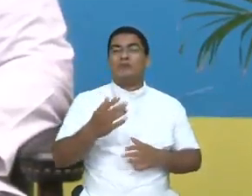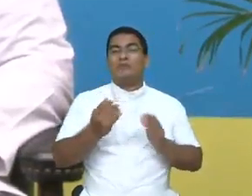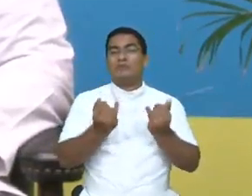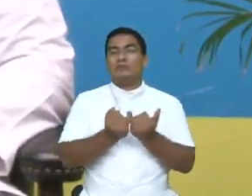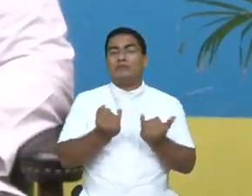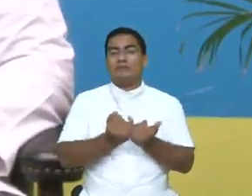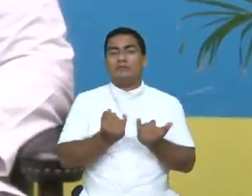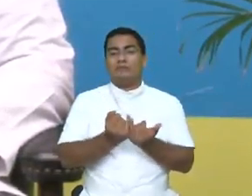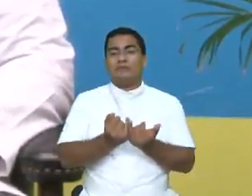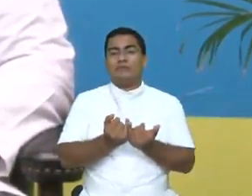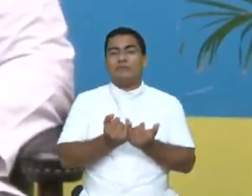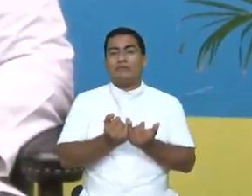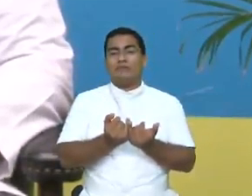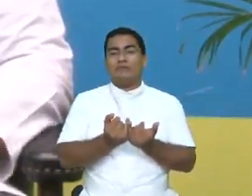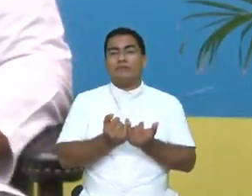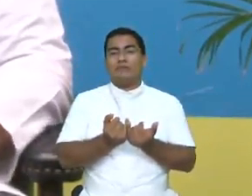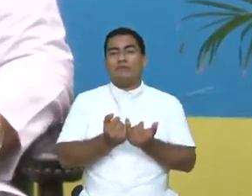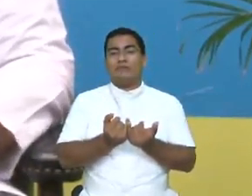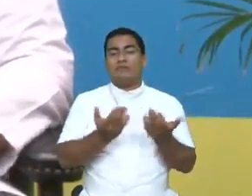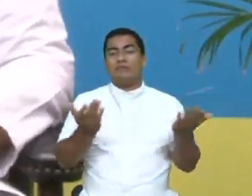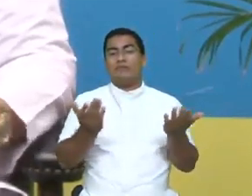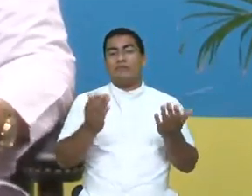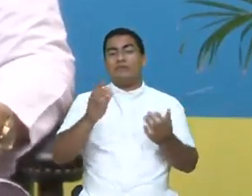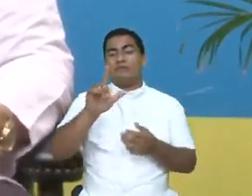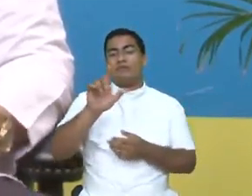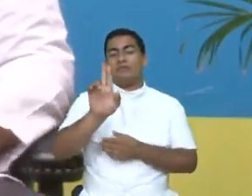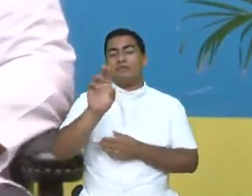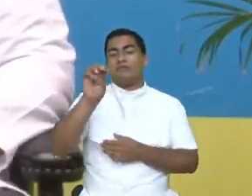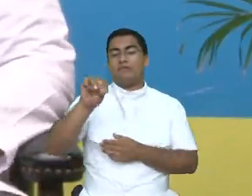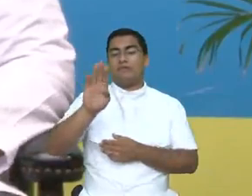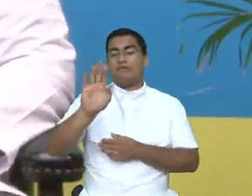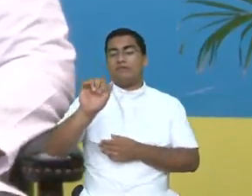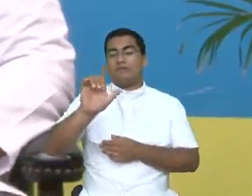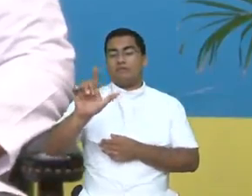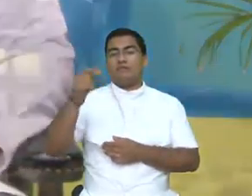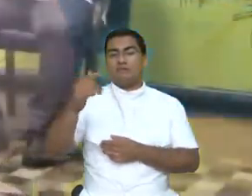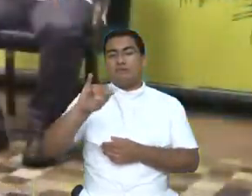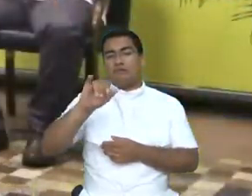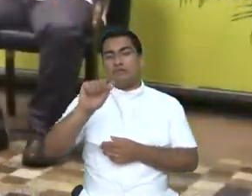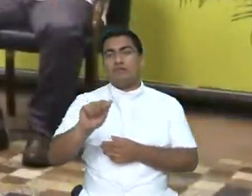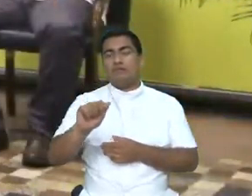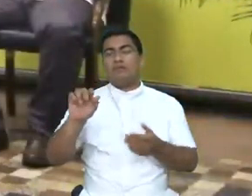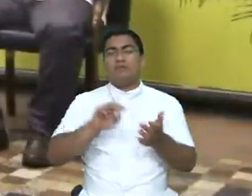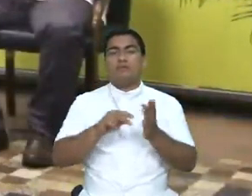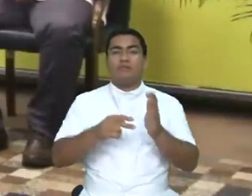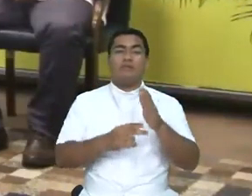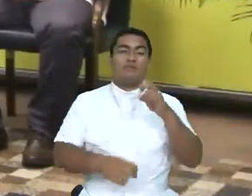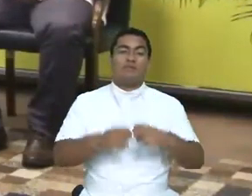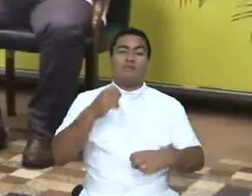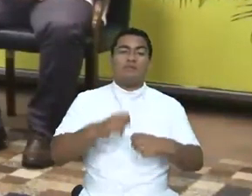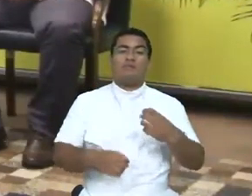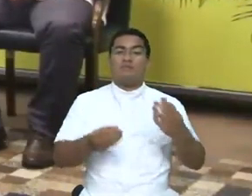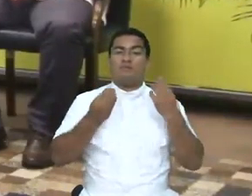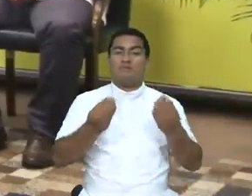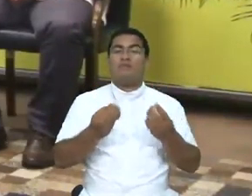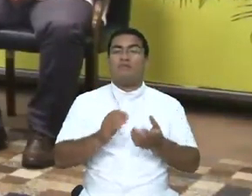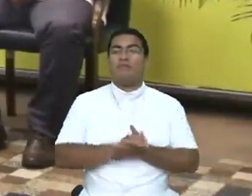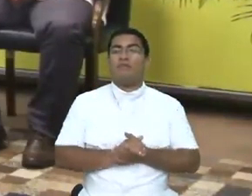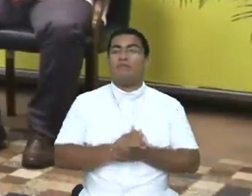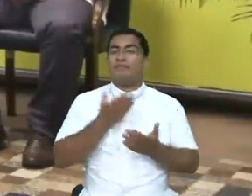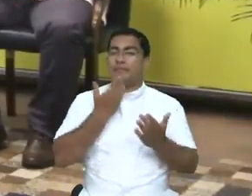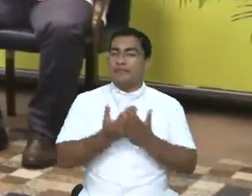no duran para siempre, y son lumbalgias que nosotros le llamamos mecánicas, que es la gran mayoría de las consultas. Ok.